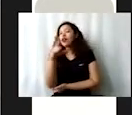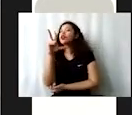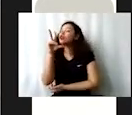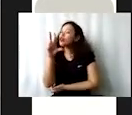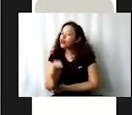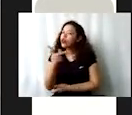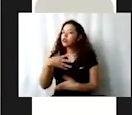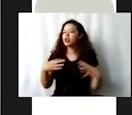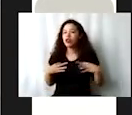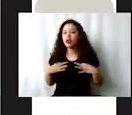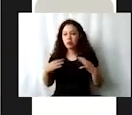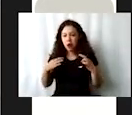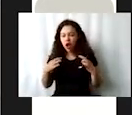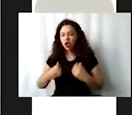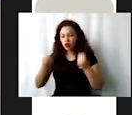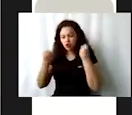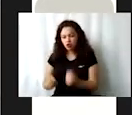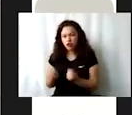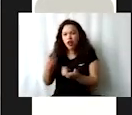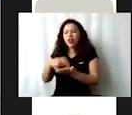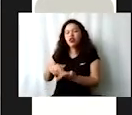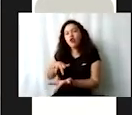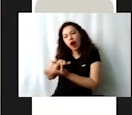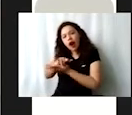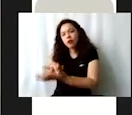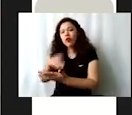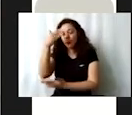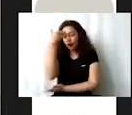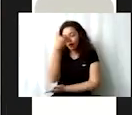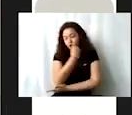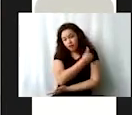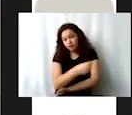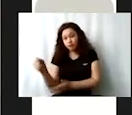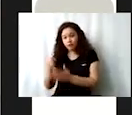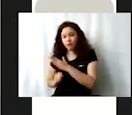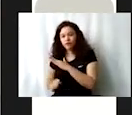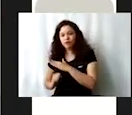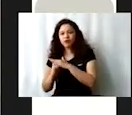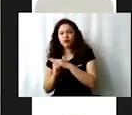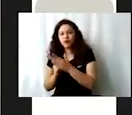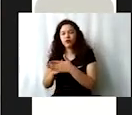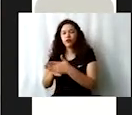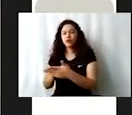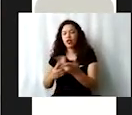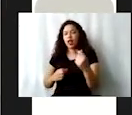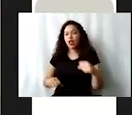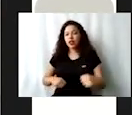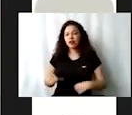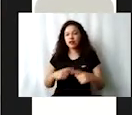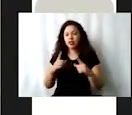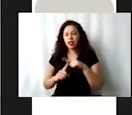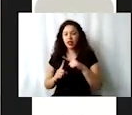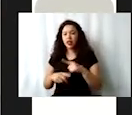la camiseta, es reforzar todas tus habilidades de las actividades, tareas, de lo que es tu